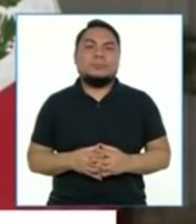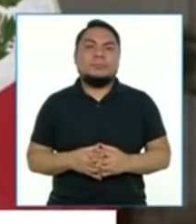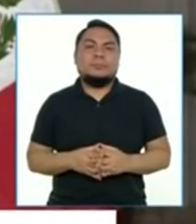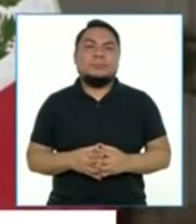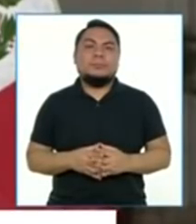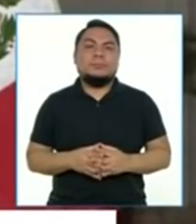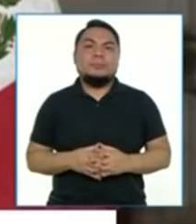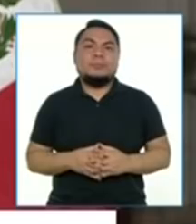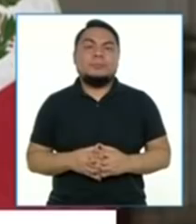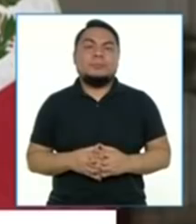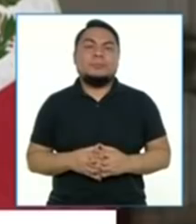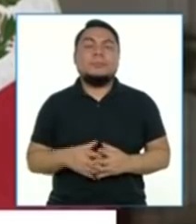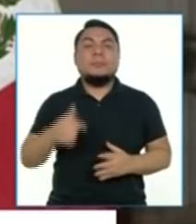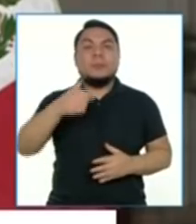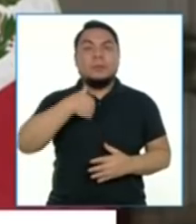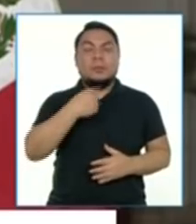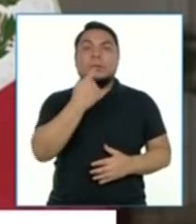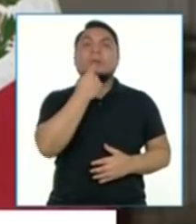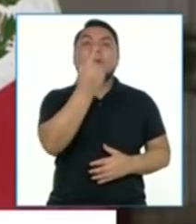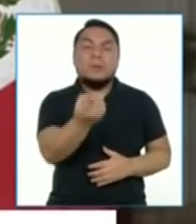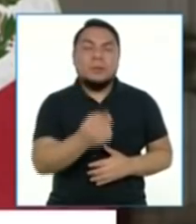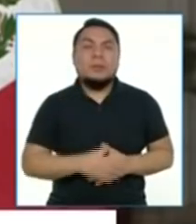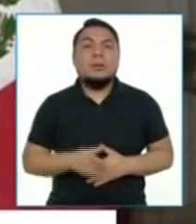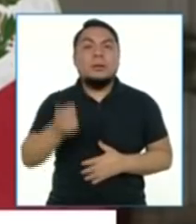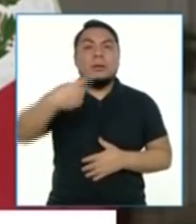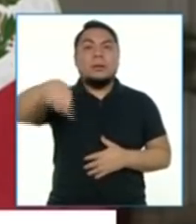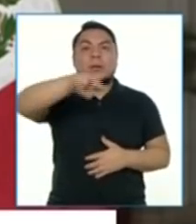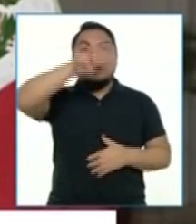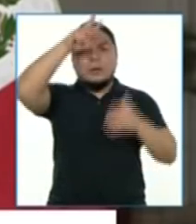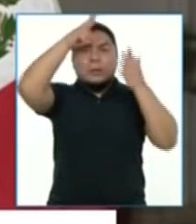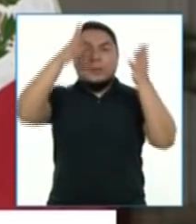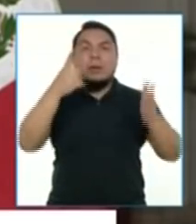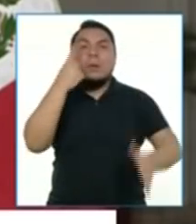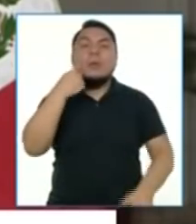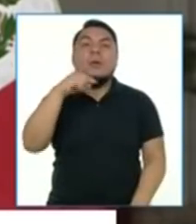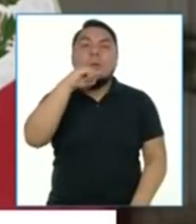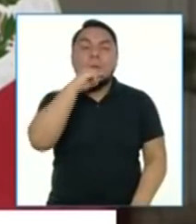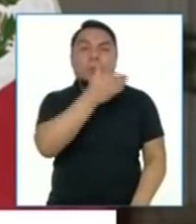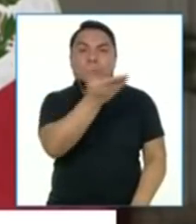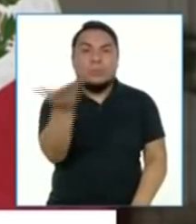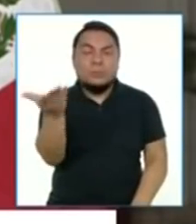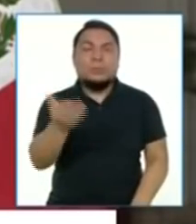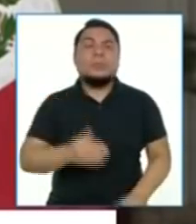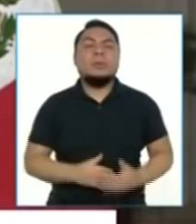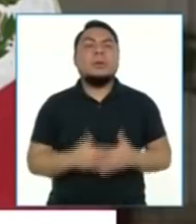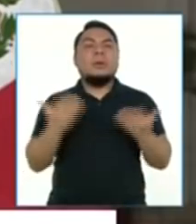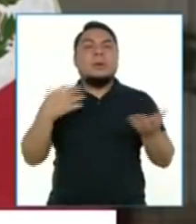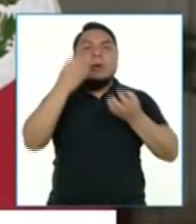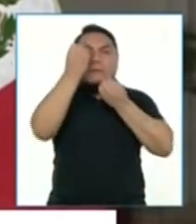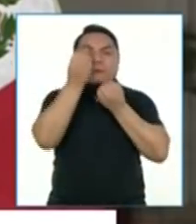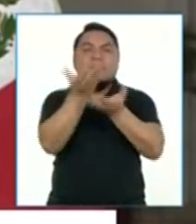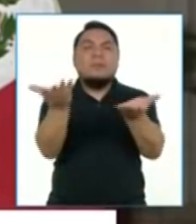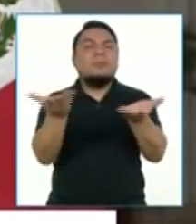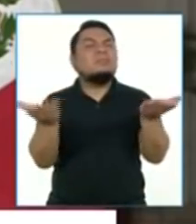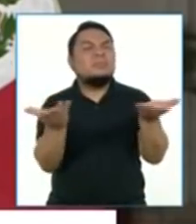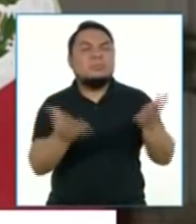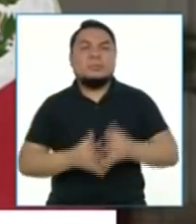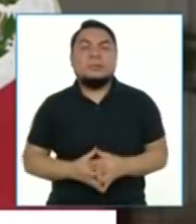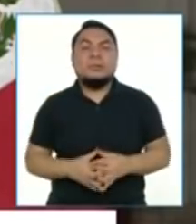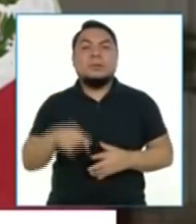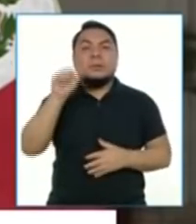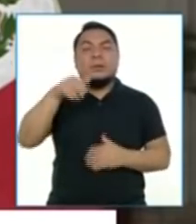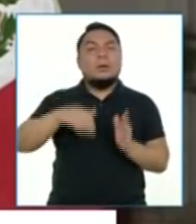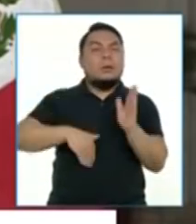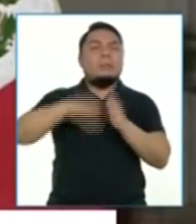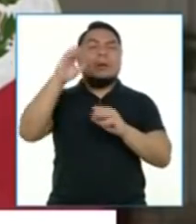liderazgos y las cuotas de poder yo creo que sí es importante eso sobre todo de cara a un proceso electoral que esto en menos de siete meses